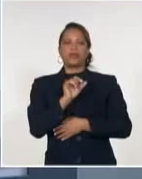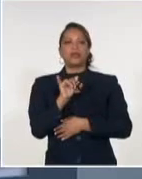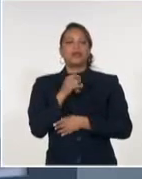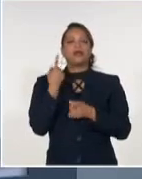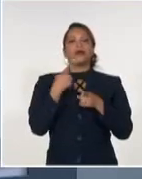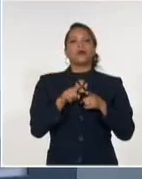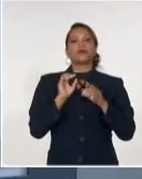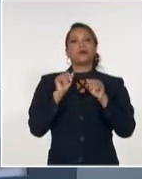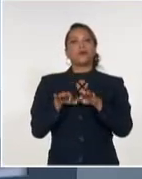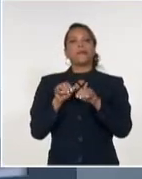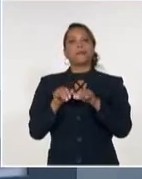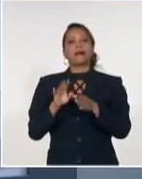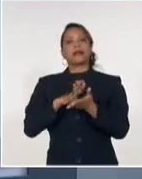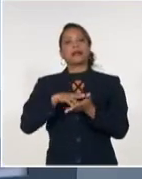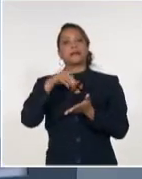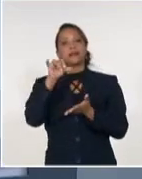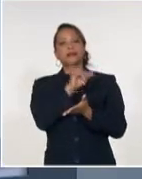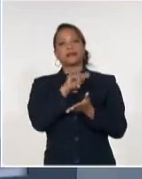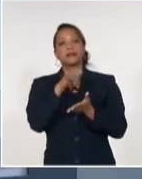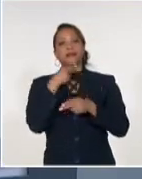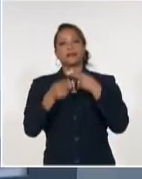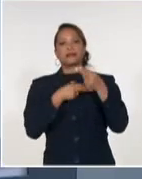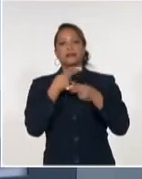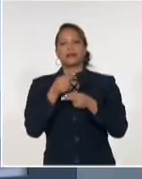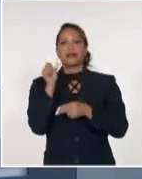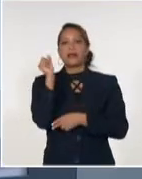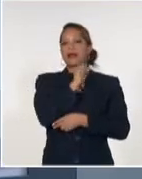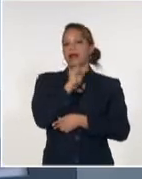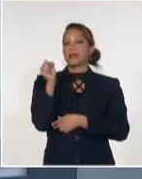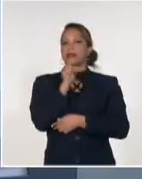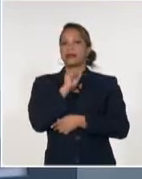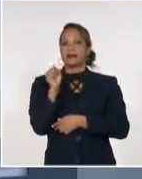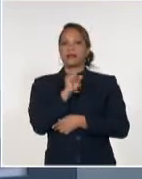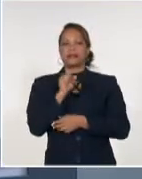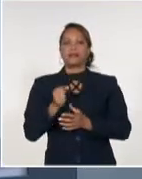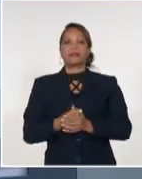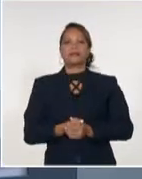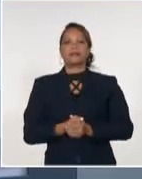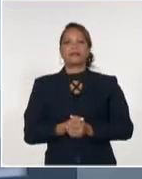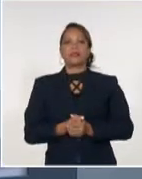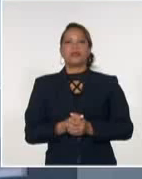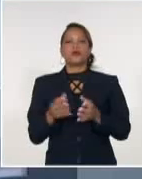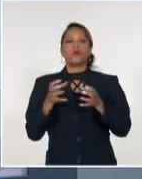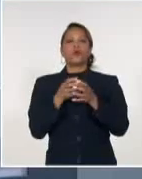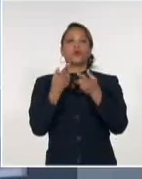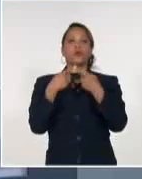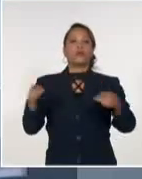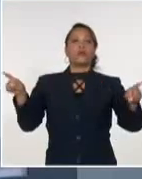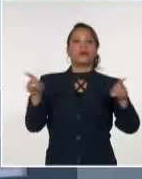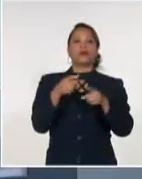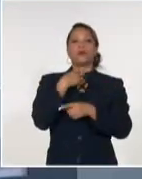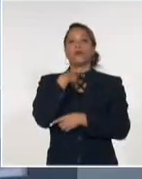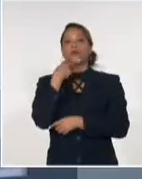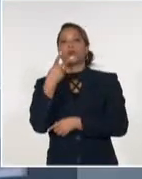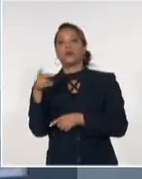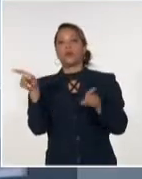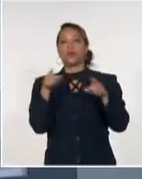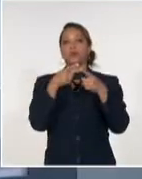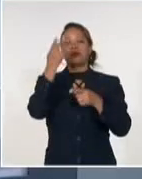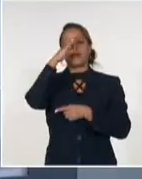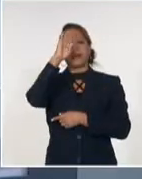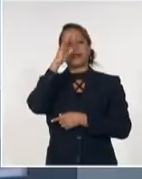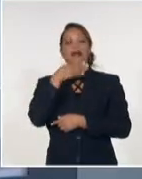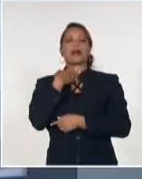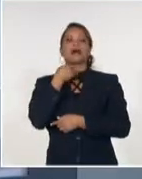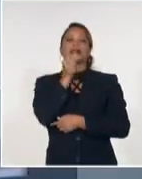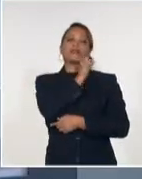parques y plazas del país estuvo desarrollándose la cantata Arde la Patria en mi Pecho. El movimiento coral cubano le cantó a Cuba, le cantó a la cultura cubana,